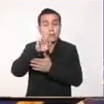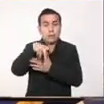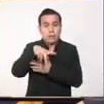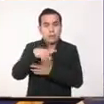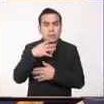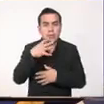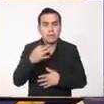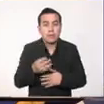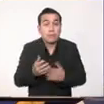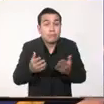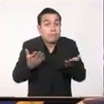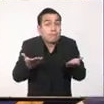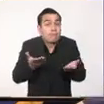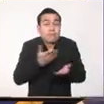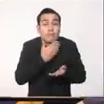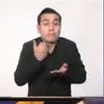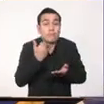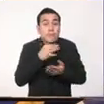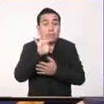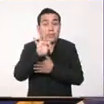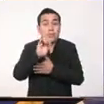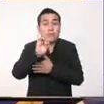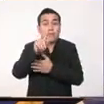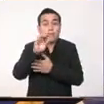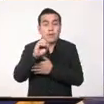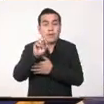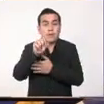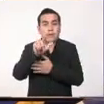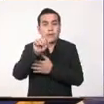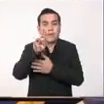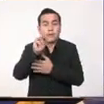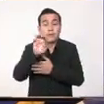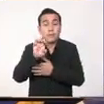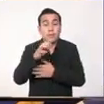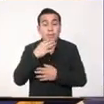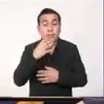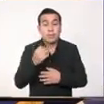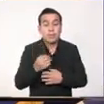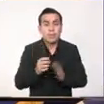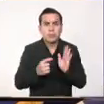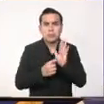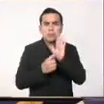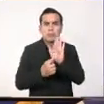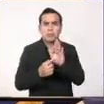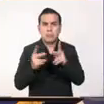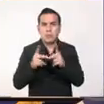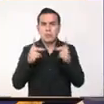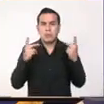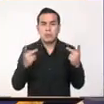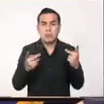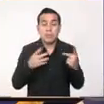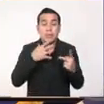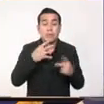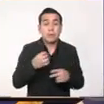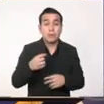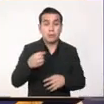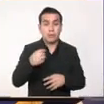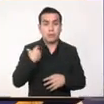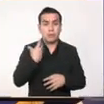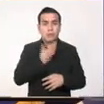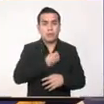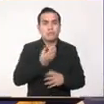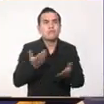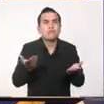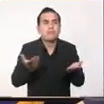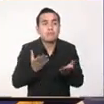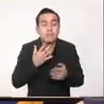Simán, escuchen a Miguel Ángel Simán, escuchen a Fito Salume. Mira lo que dice el periódico de Fito Salume, dice que ustedes no tienen que